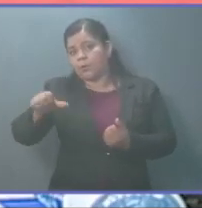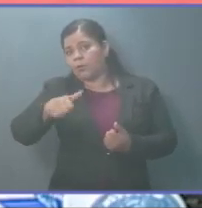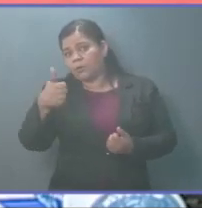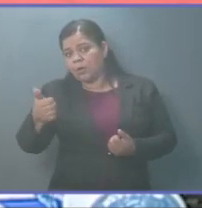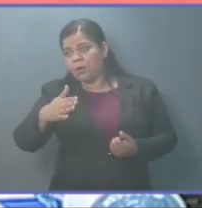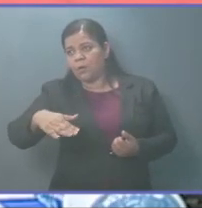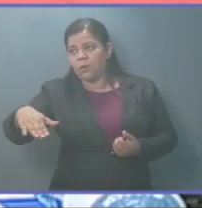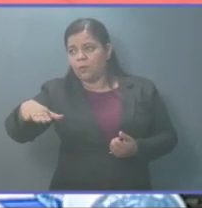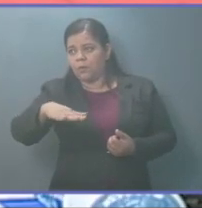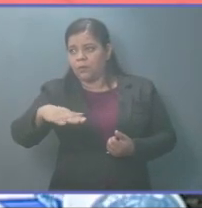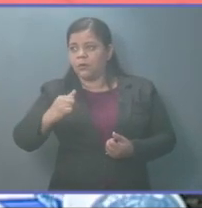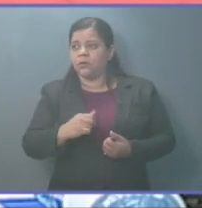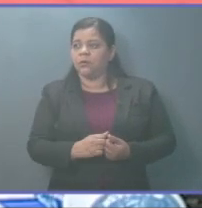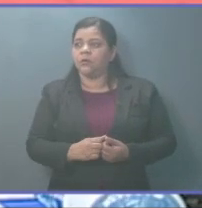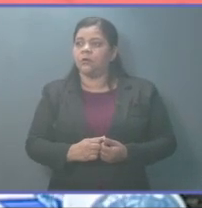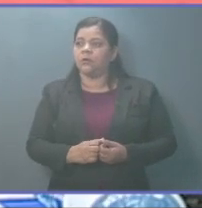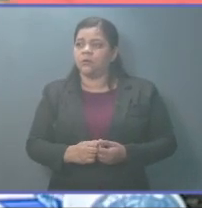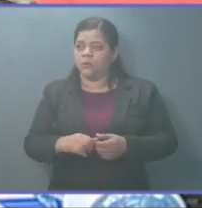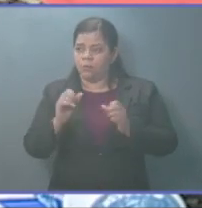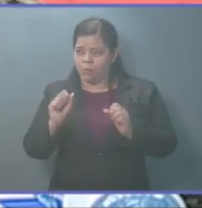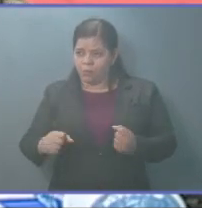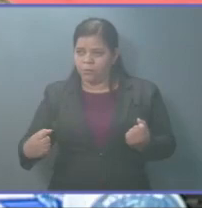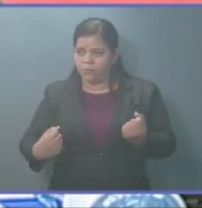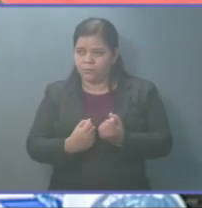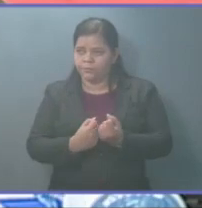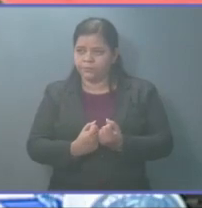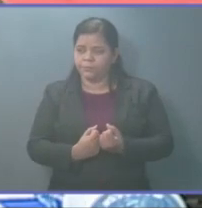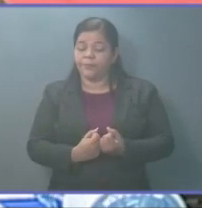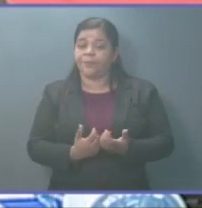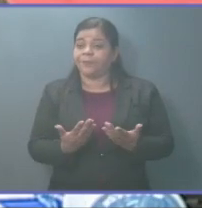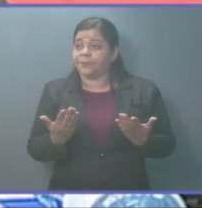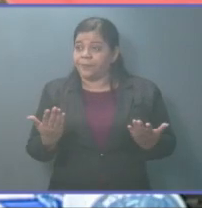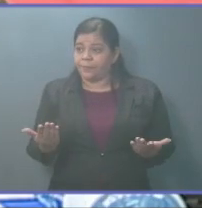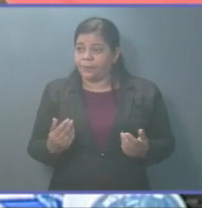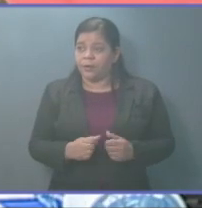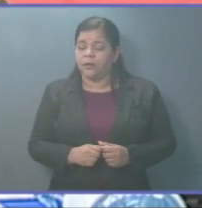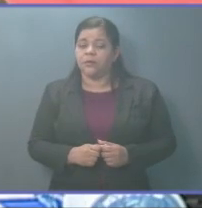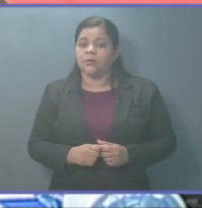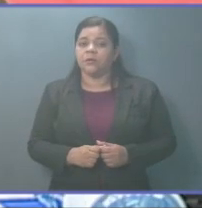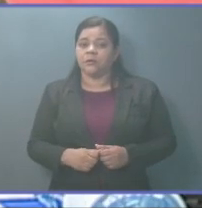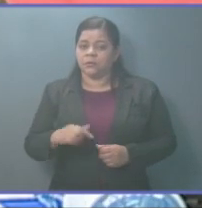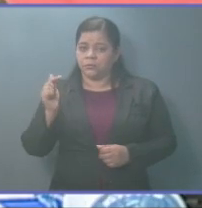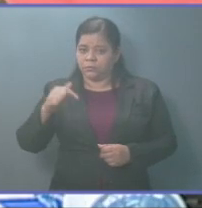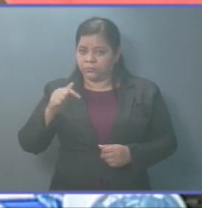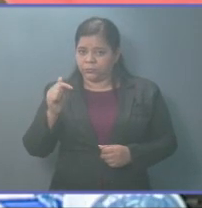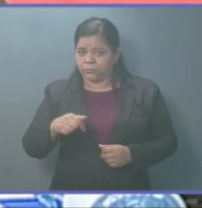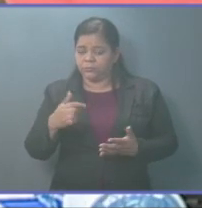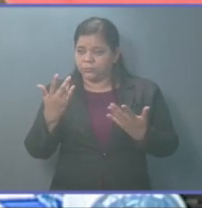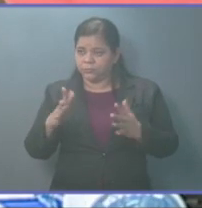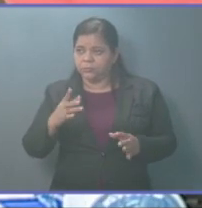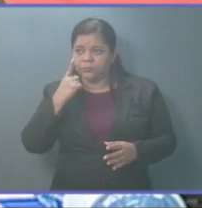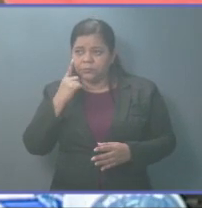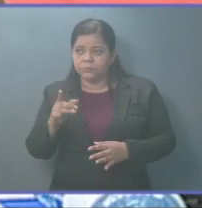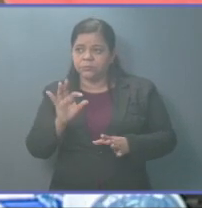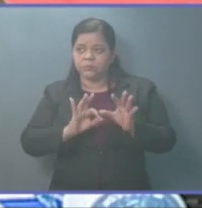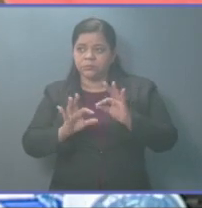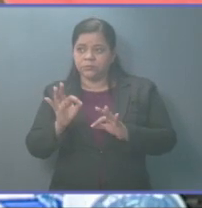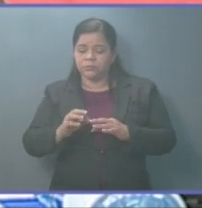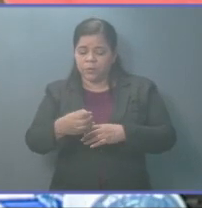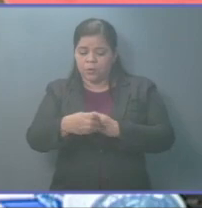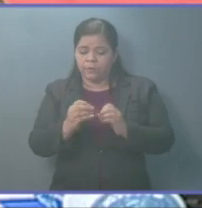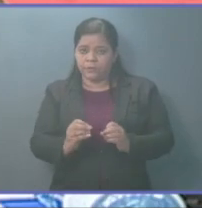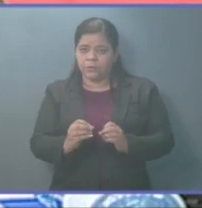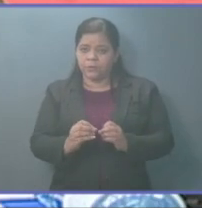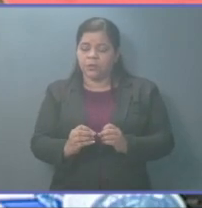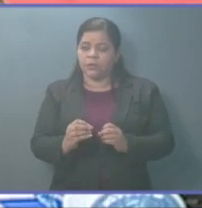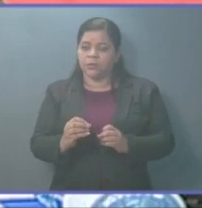que tienen la capacidad de apoyarlo. Y el hecho de que acá se vieron unidades de la Brigada Especial